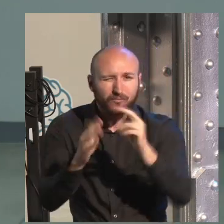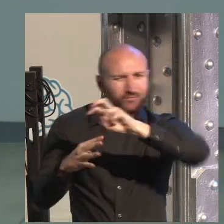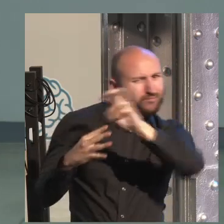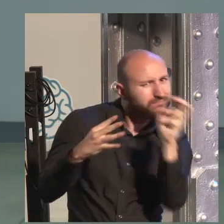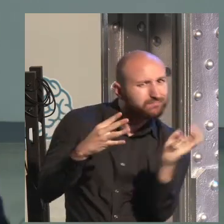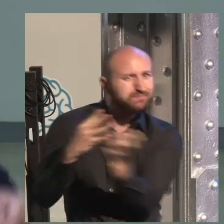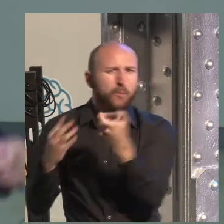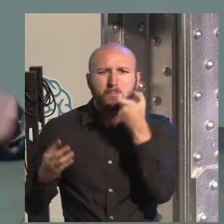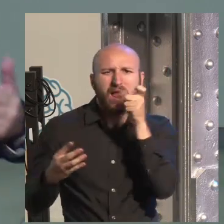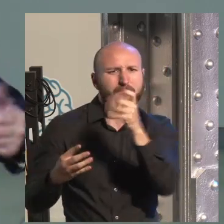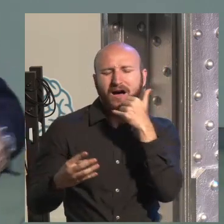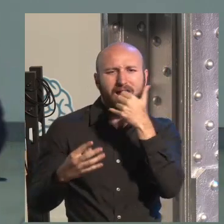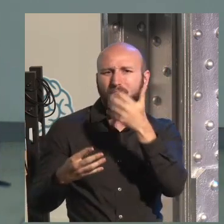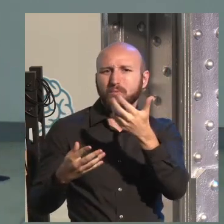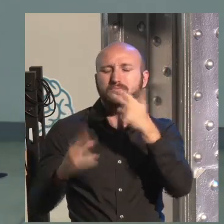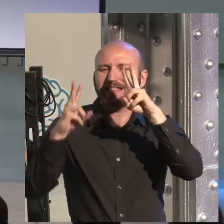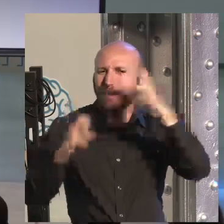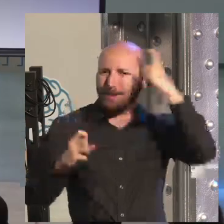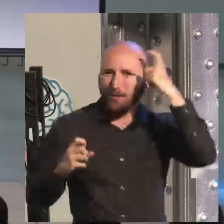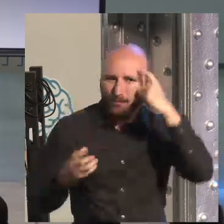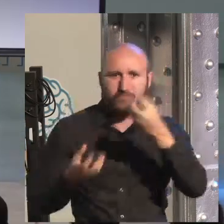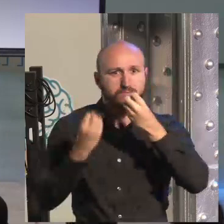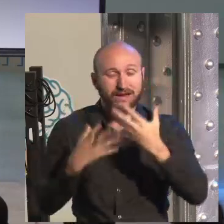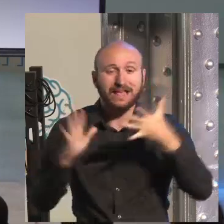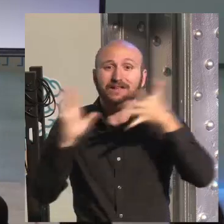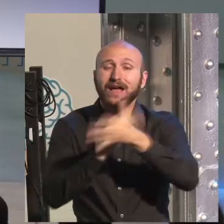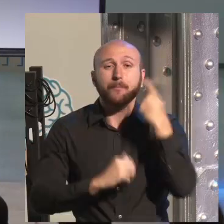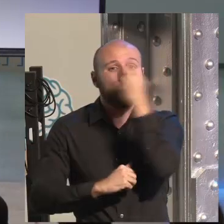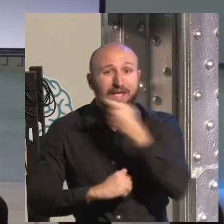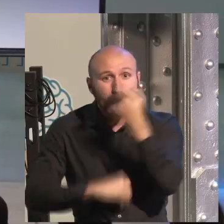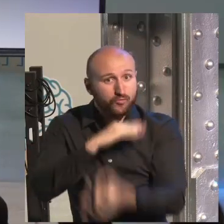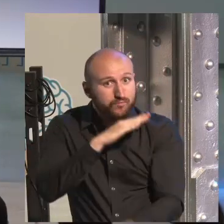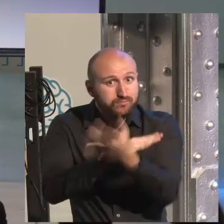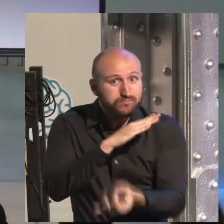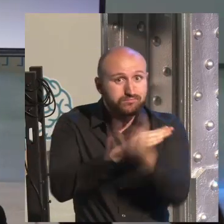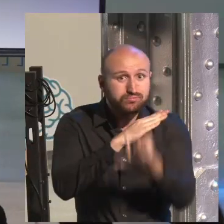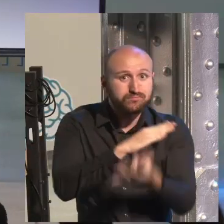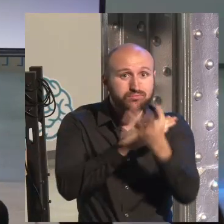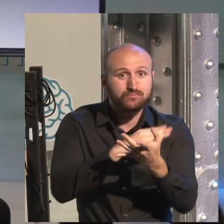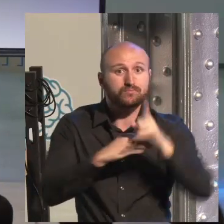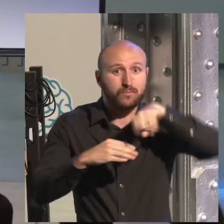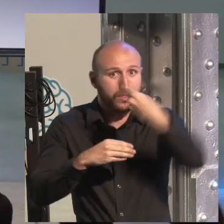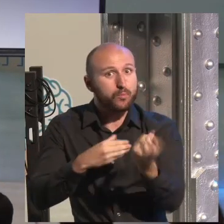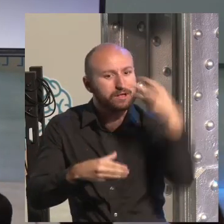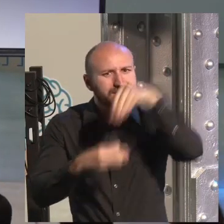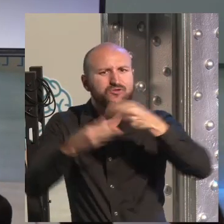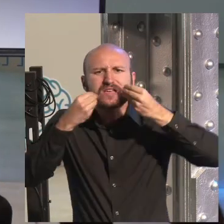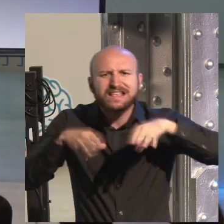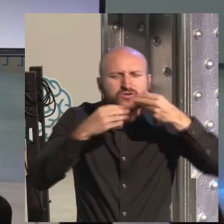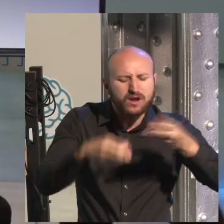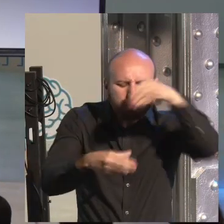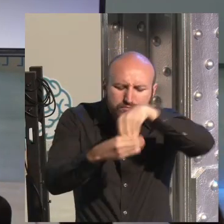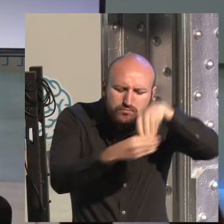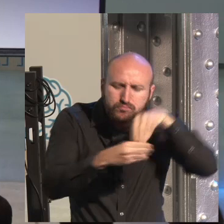suena muy bien. En biología quiere decir que produce mitos y los consume, y está ávido de historias nuestro